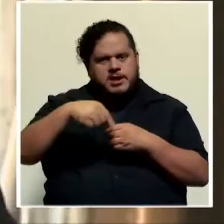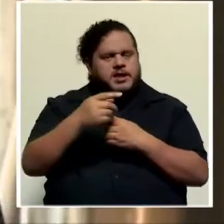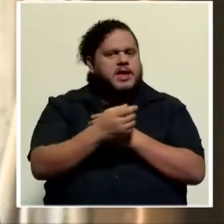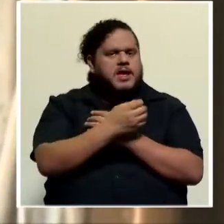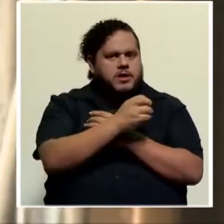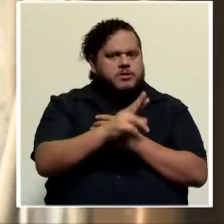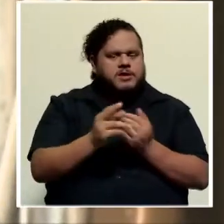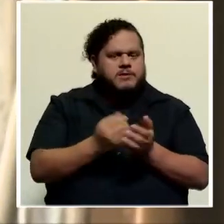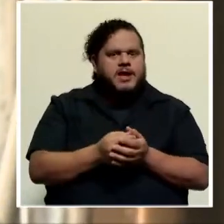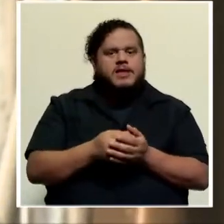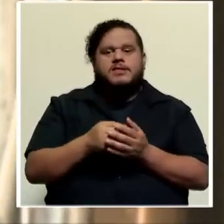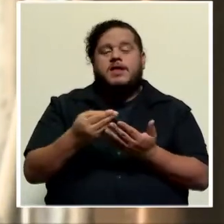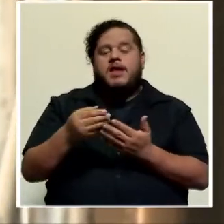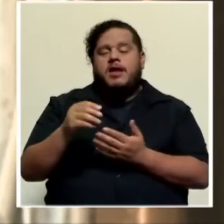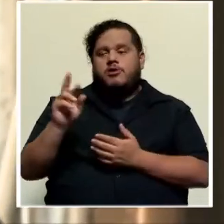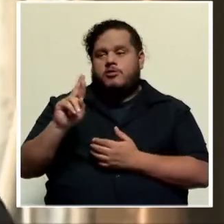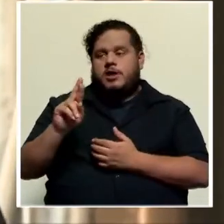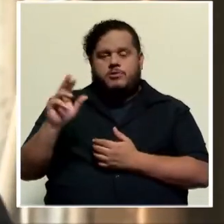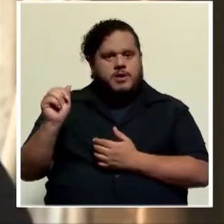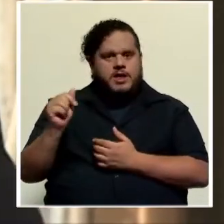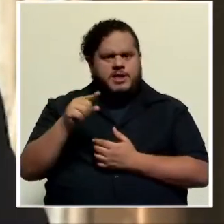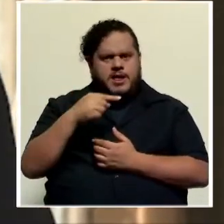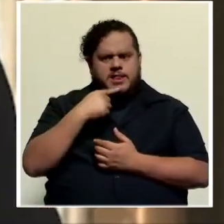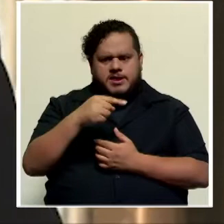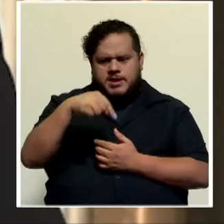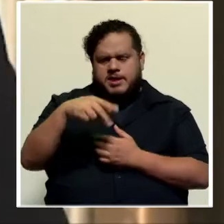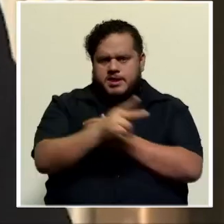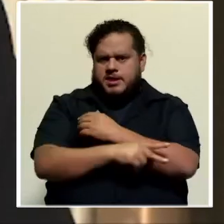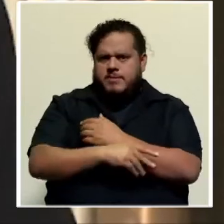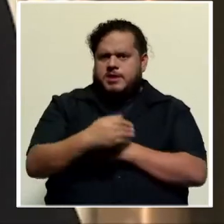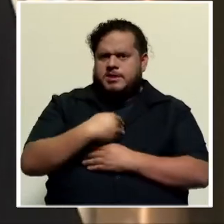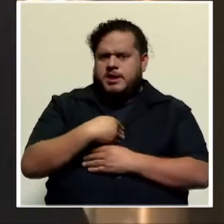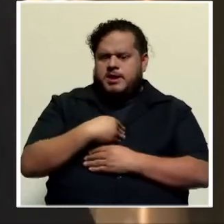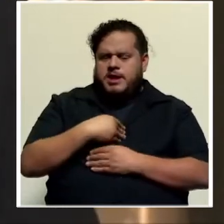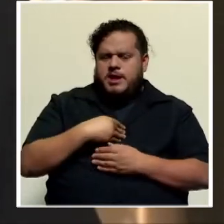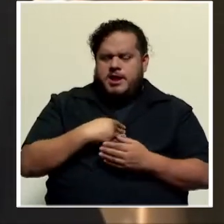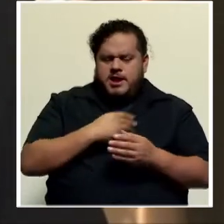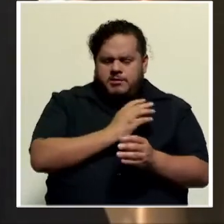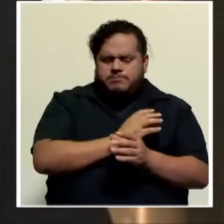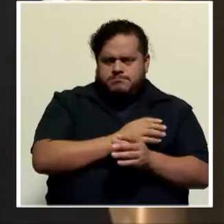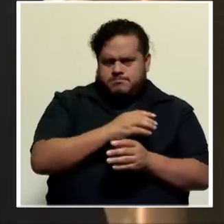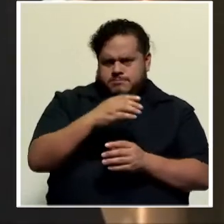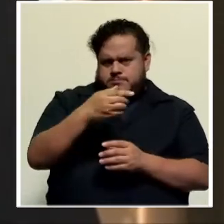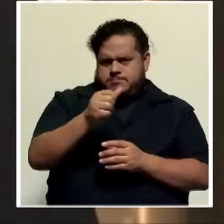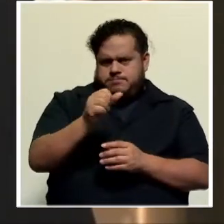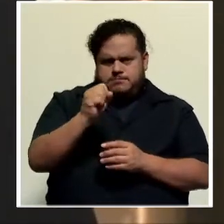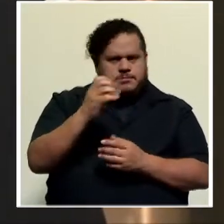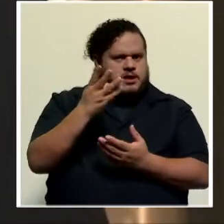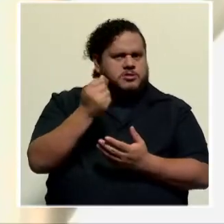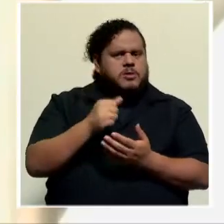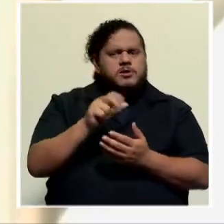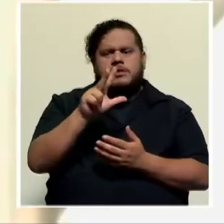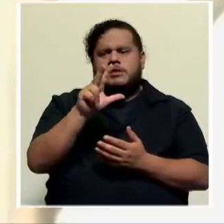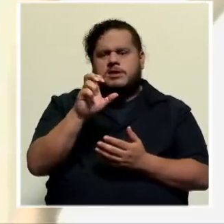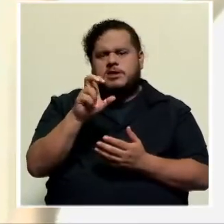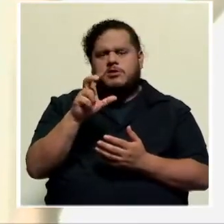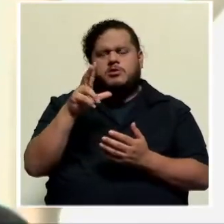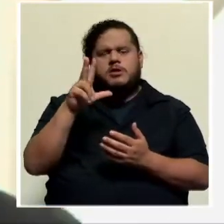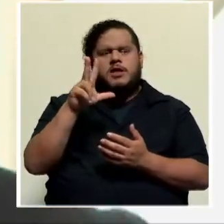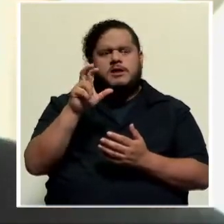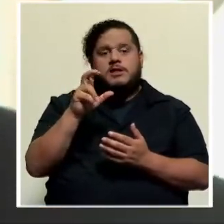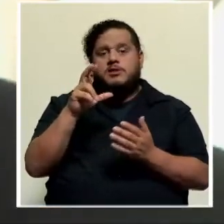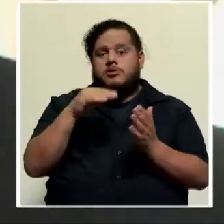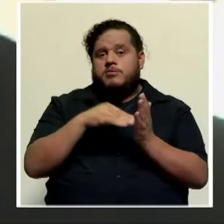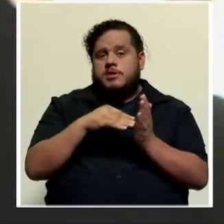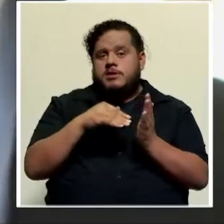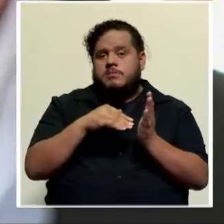Justa, quien asegura que en el país hay reservas de gas valoradas en $300.000 millones.